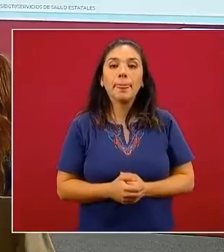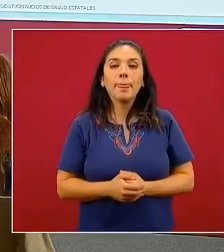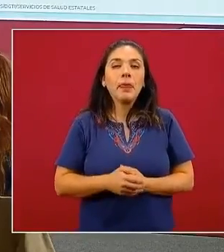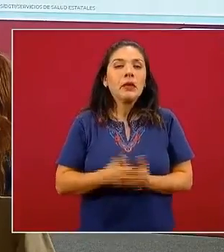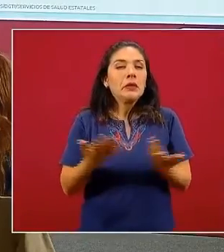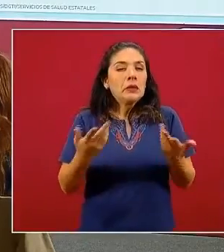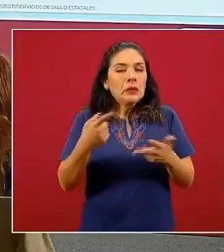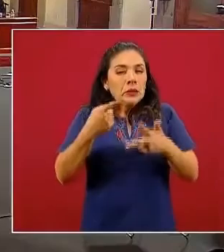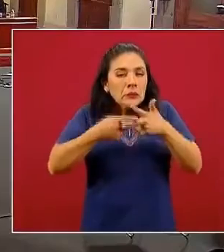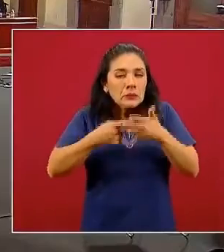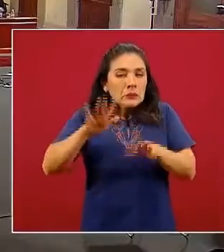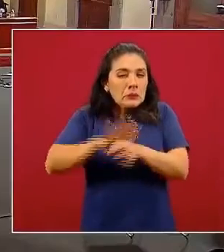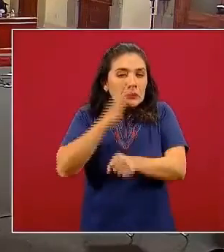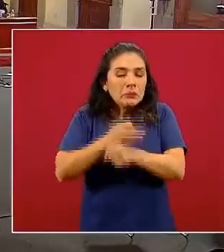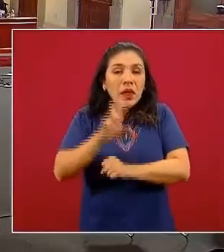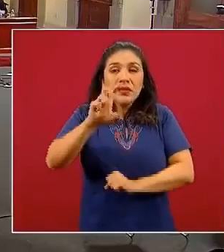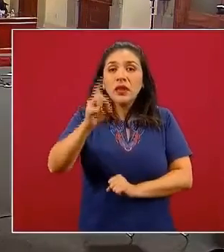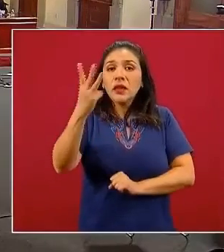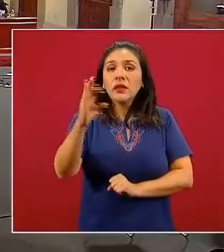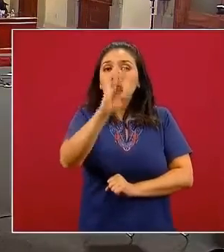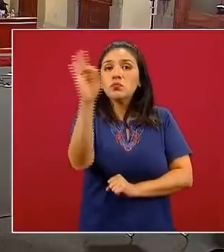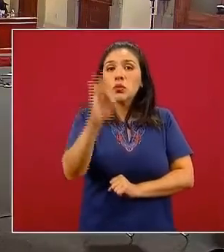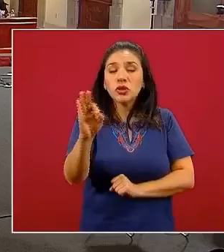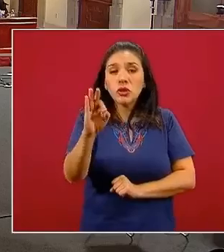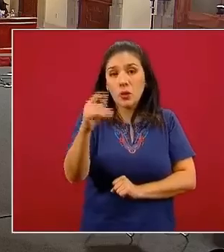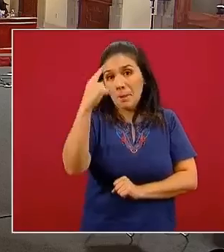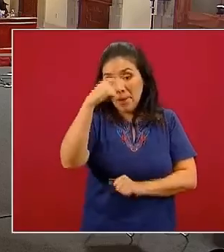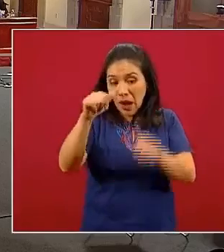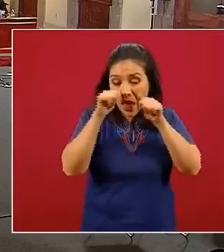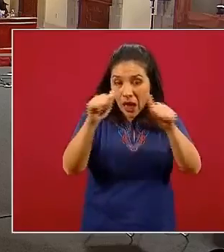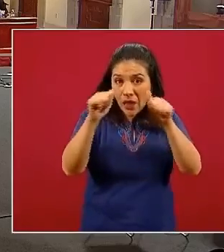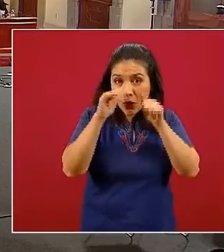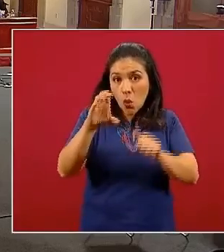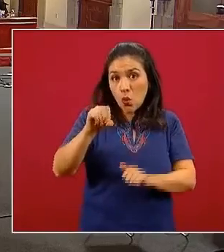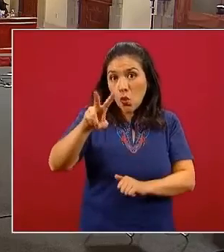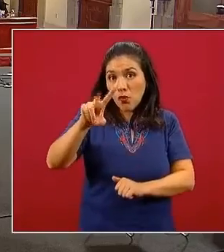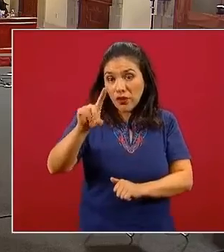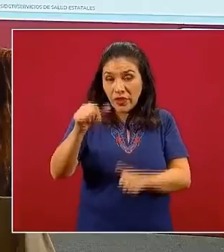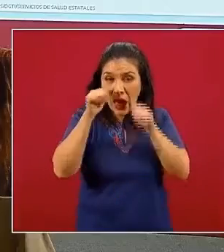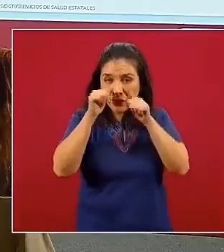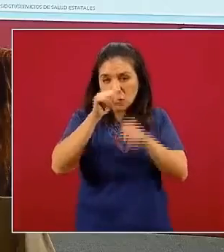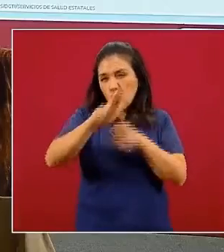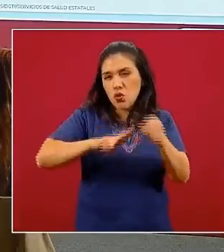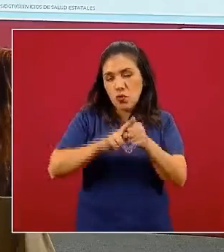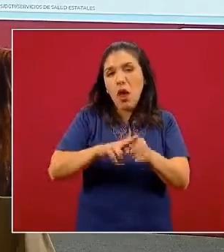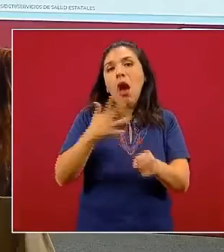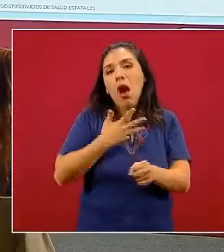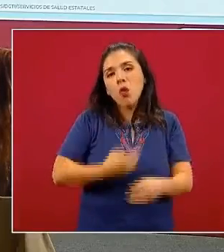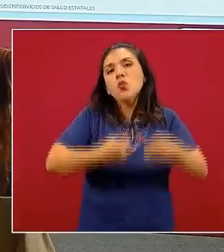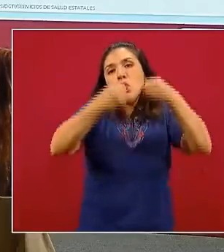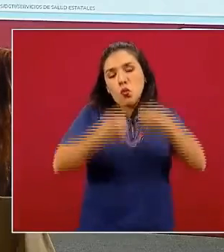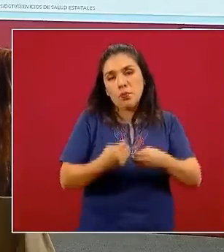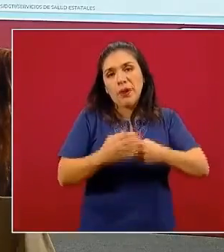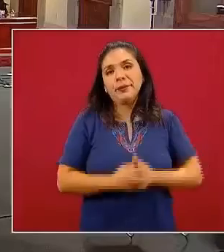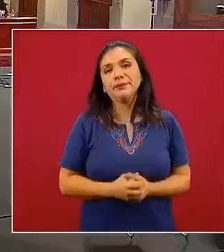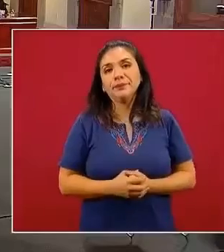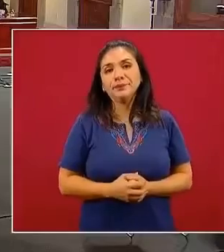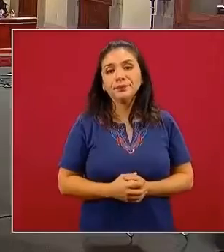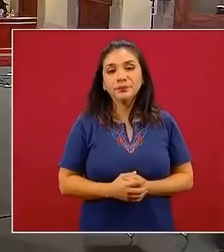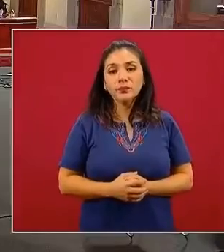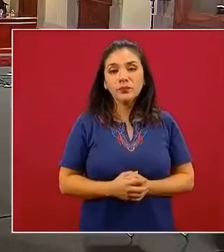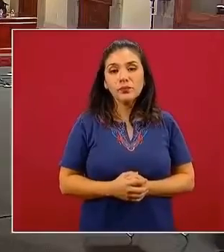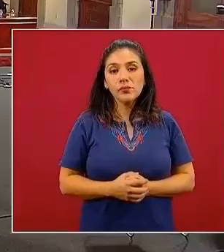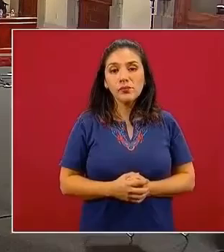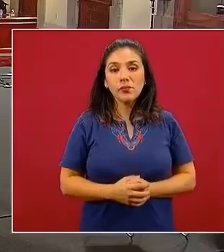promedio nacional, 33% de las camas destinadas a COVID de atención general están ocupadas. Veamos la última, por favor, antes de pasar